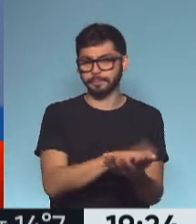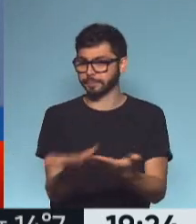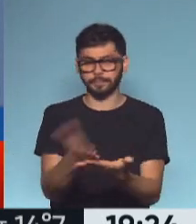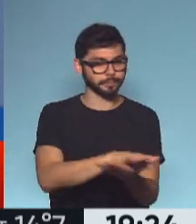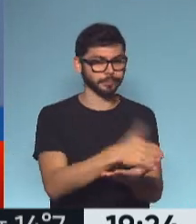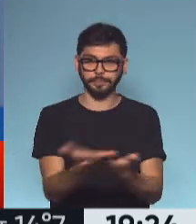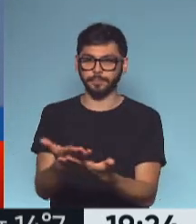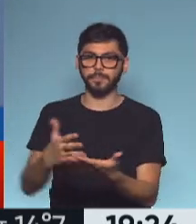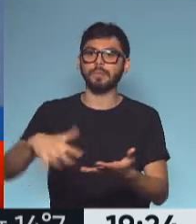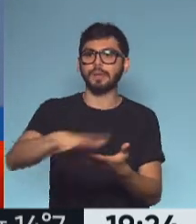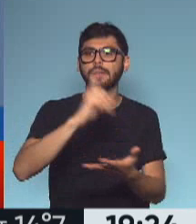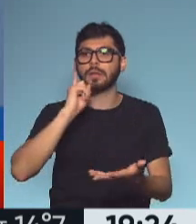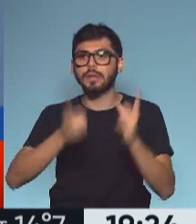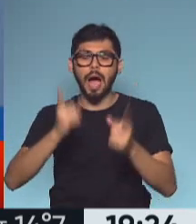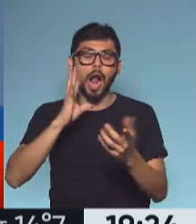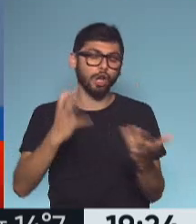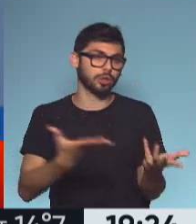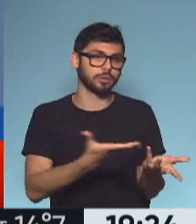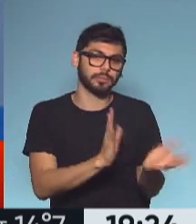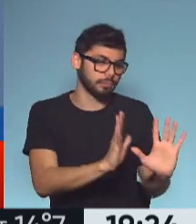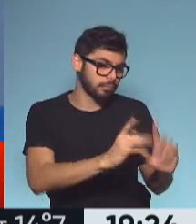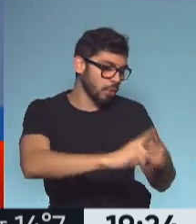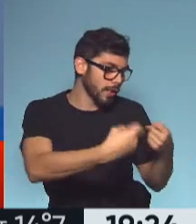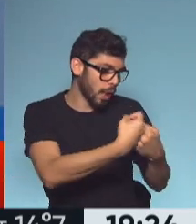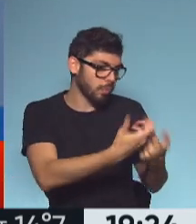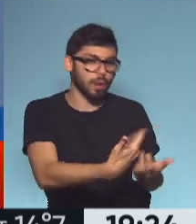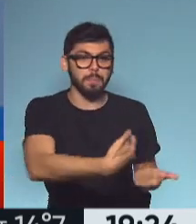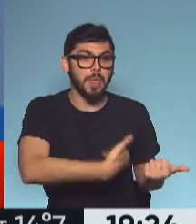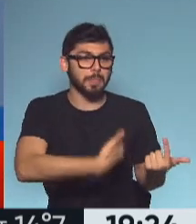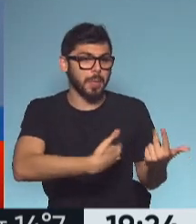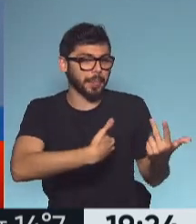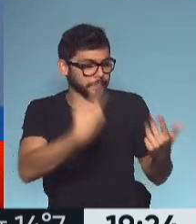comunidades autónomas para regular. Bueno, pónganse de acuerdo y sean coherentes